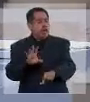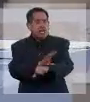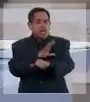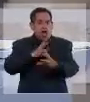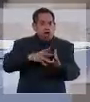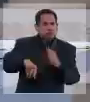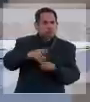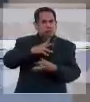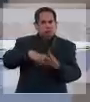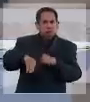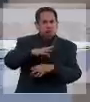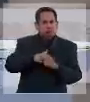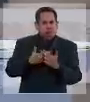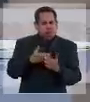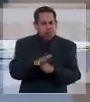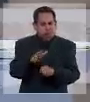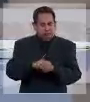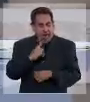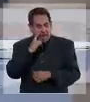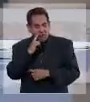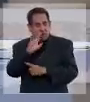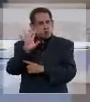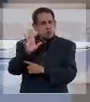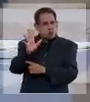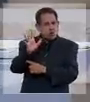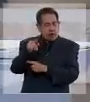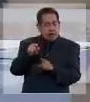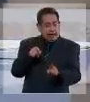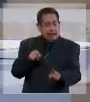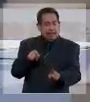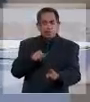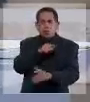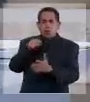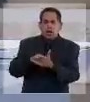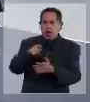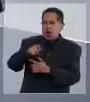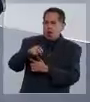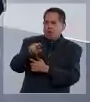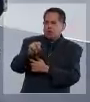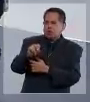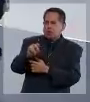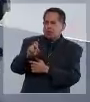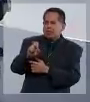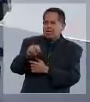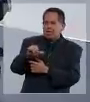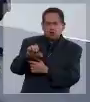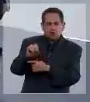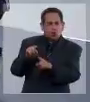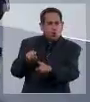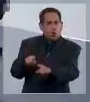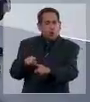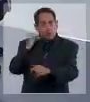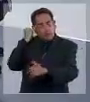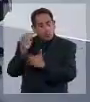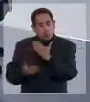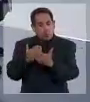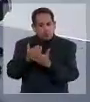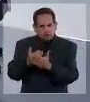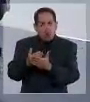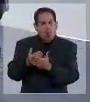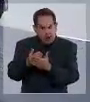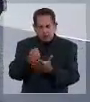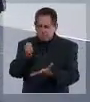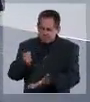renovables. Este aerogenerador está en Puerto Peñasco. A propuesta de Toño Astiazarán, le asignamos